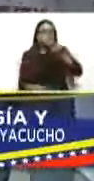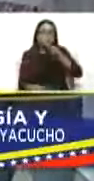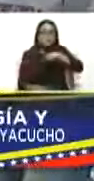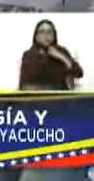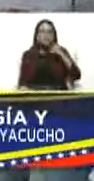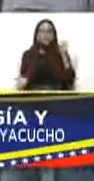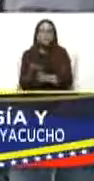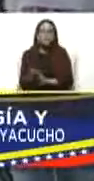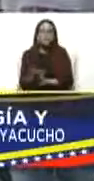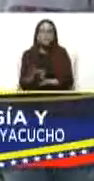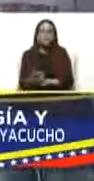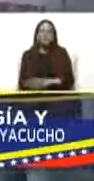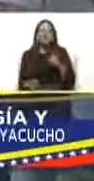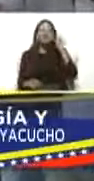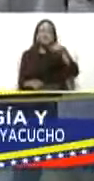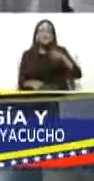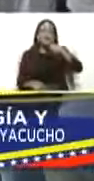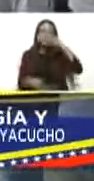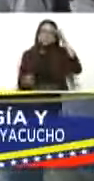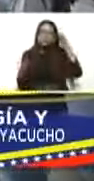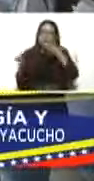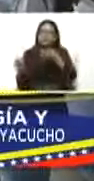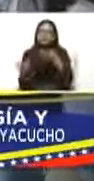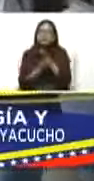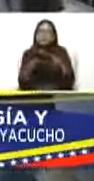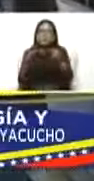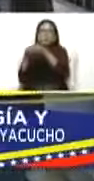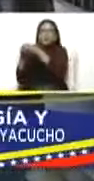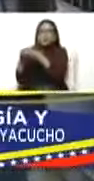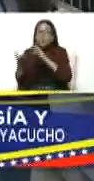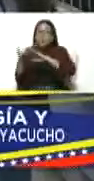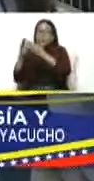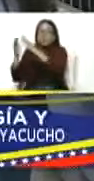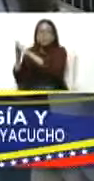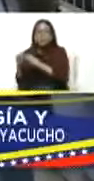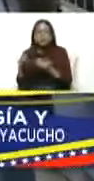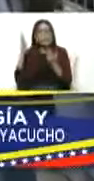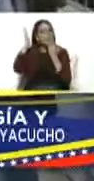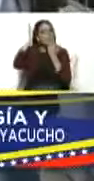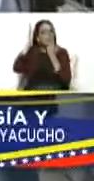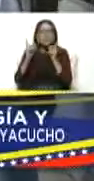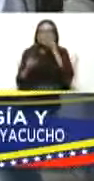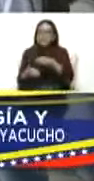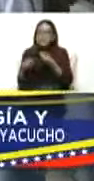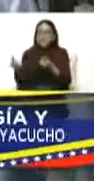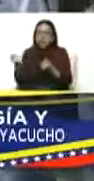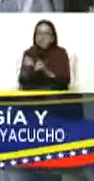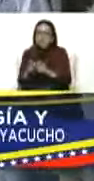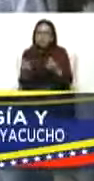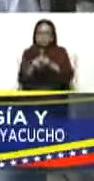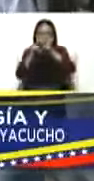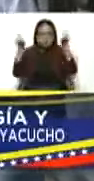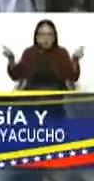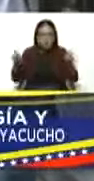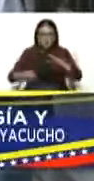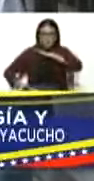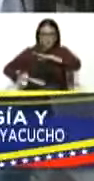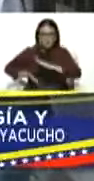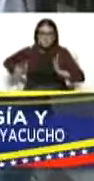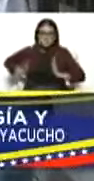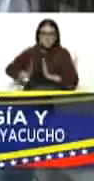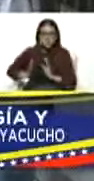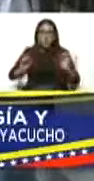las comunidades indígenas en este caso, para hacer toda la capacidad diagnóstica, citología, mamografía, ecos